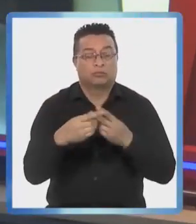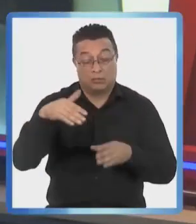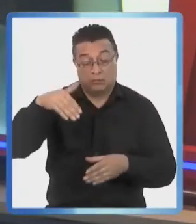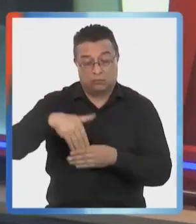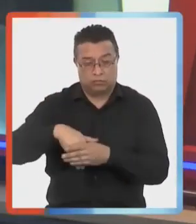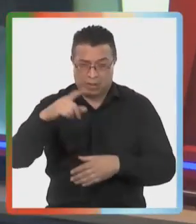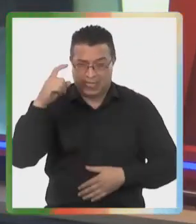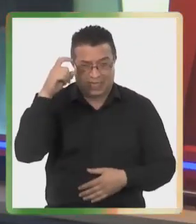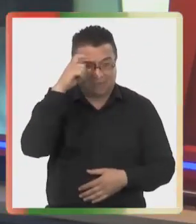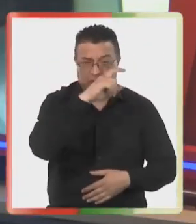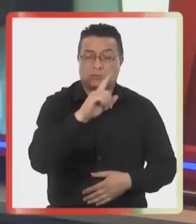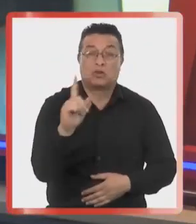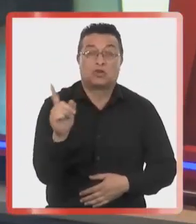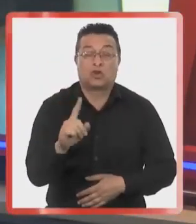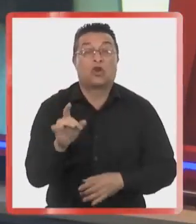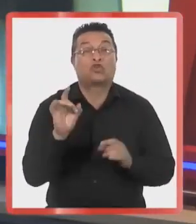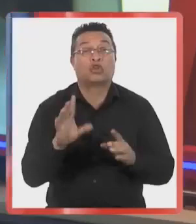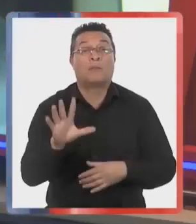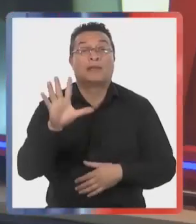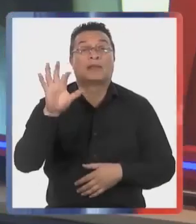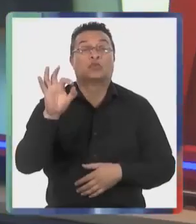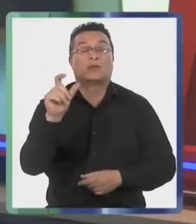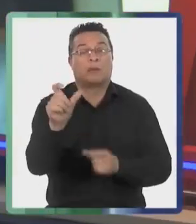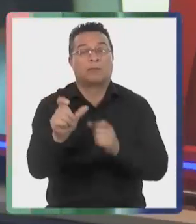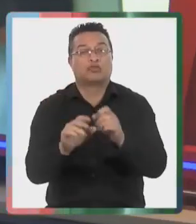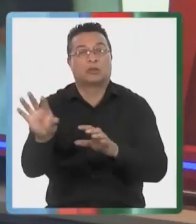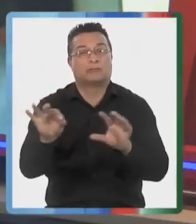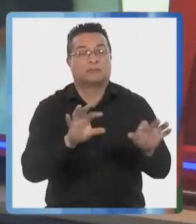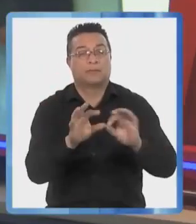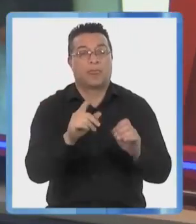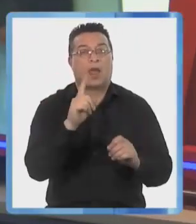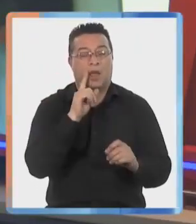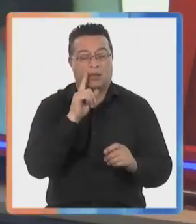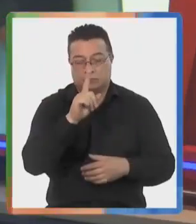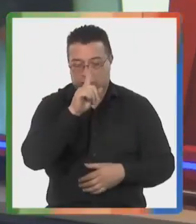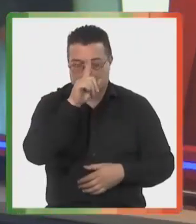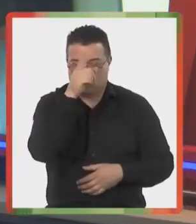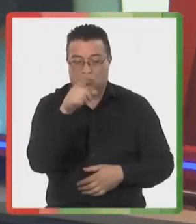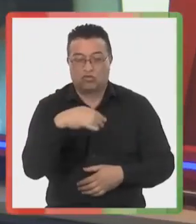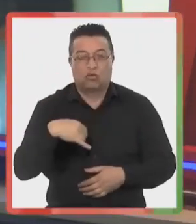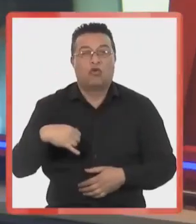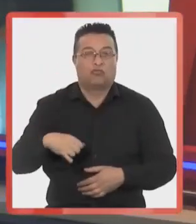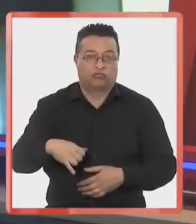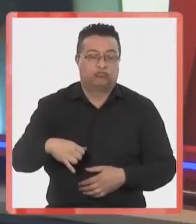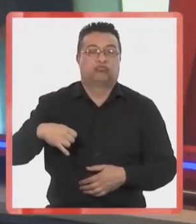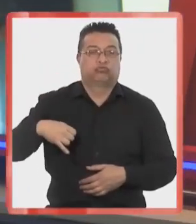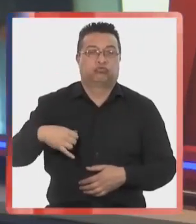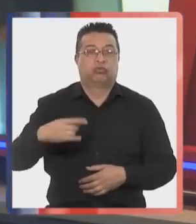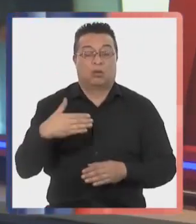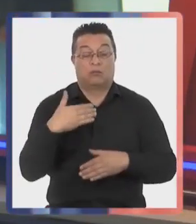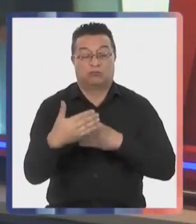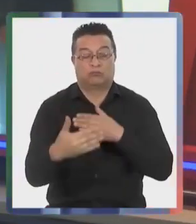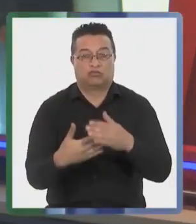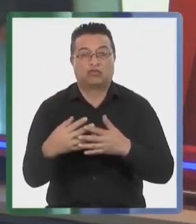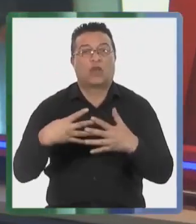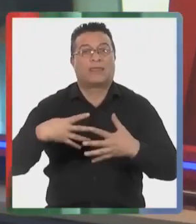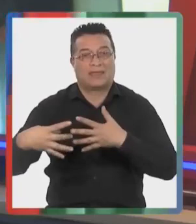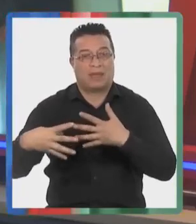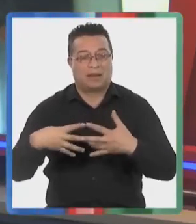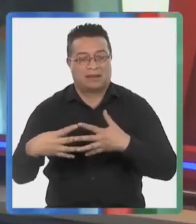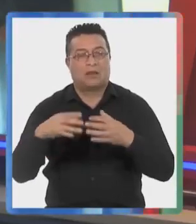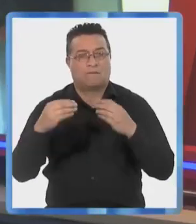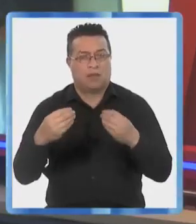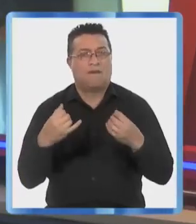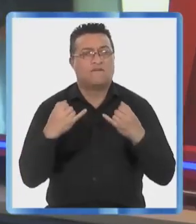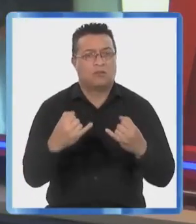elección en general tan compleja, ¿verdad? Porque son solo 50 personas. Tenemos una tradición que nos enorgullece de procesos transparentes,